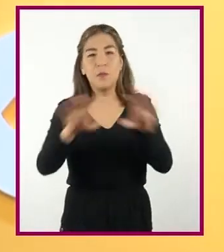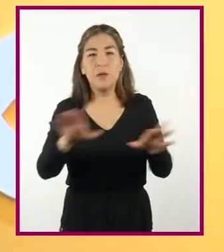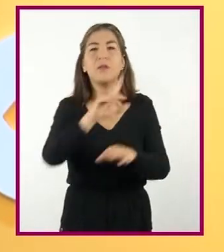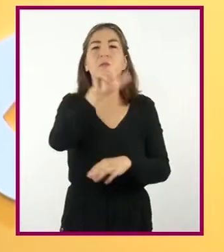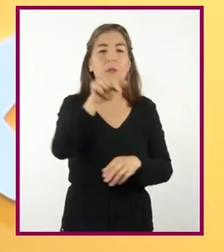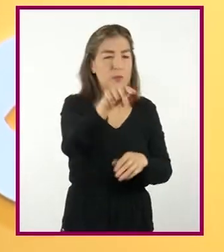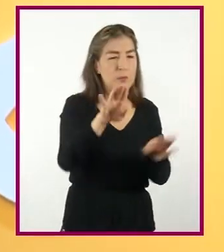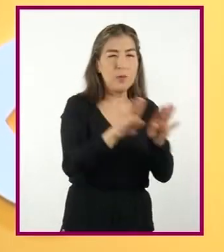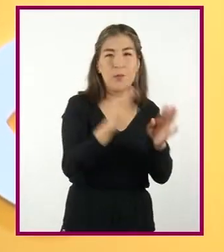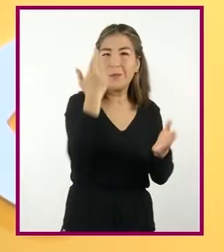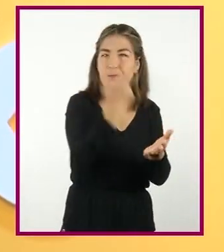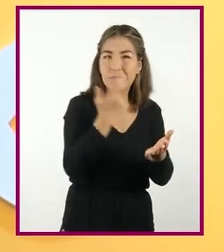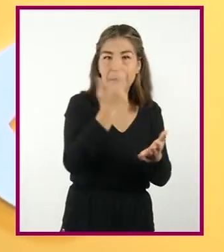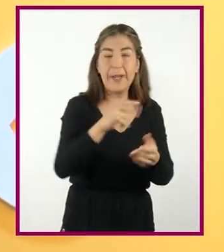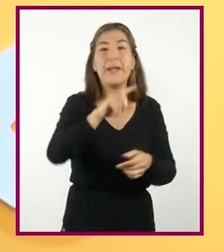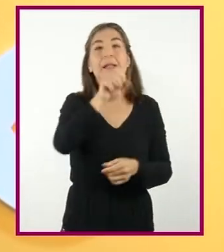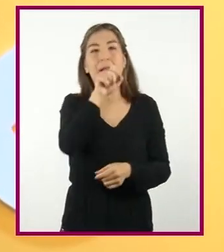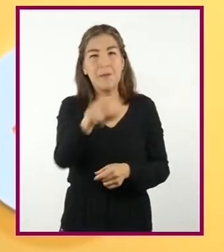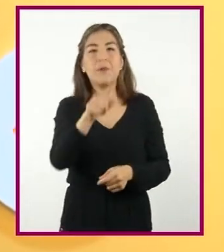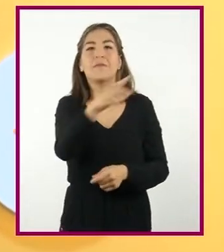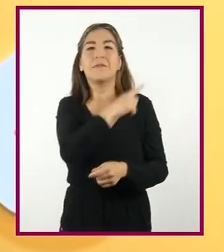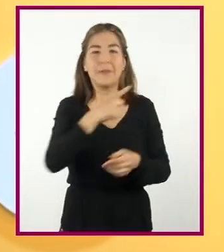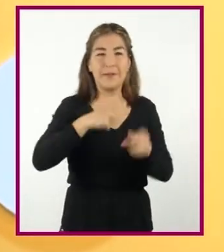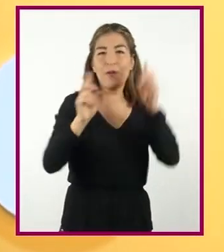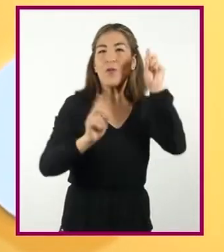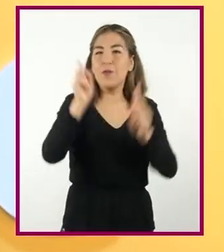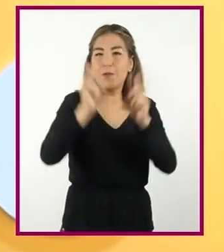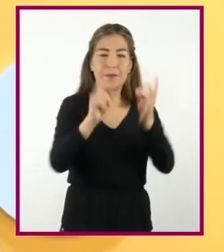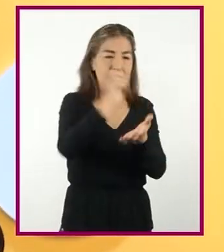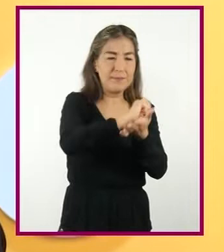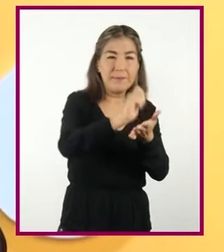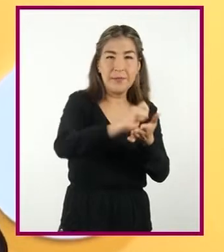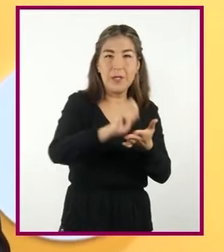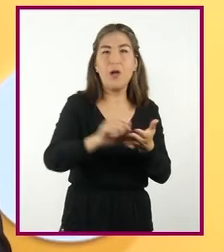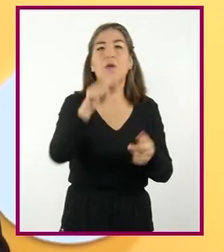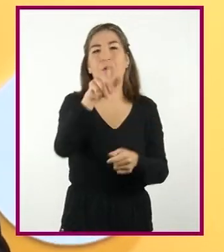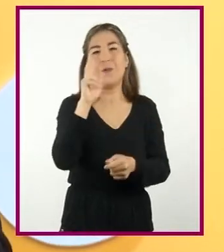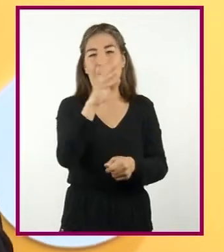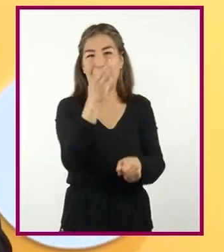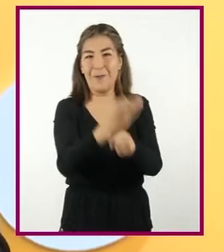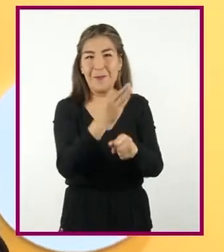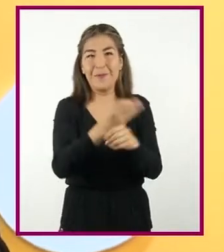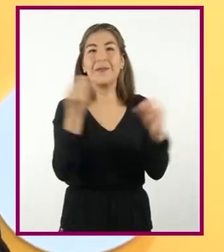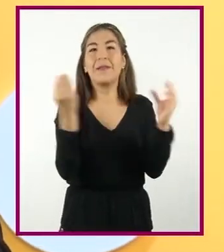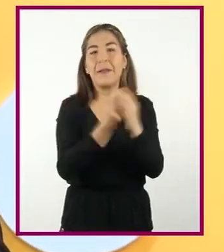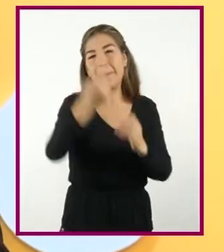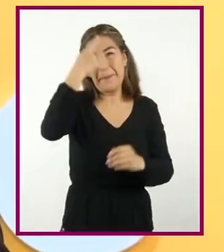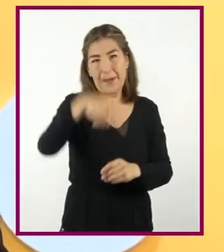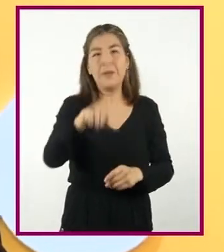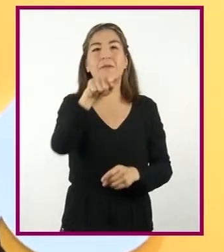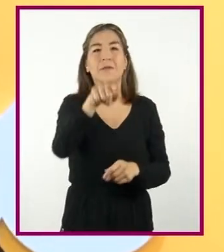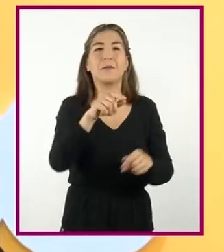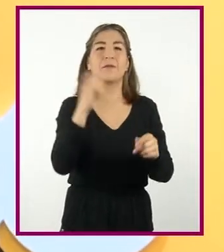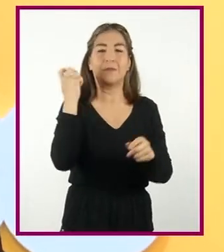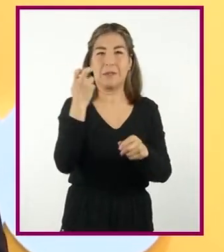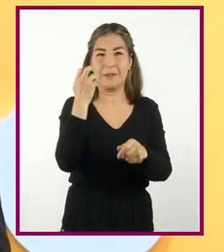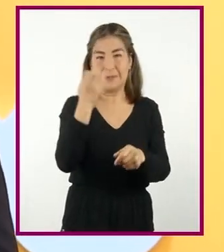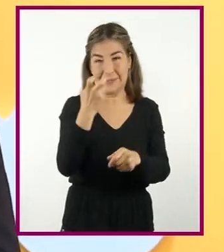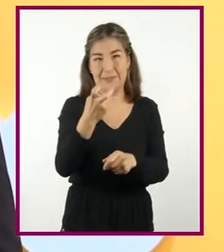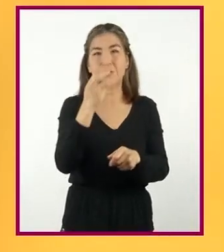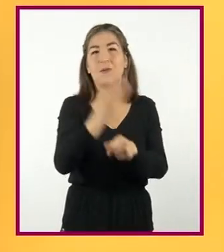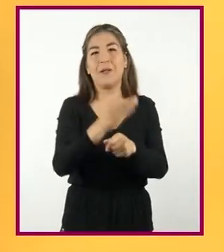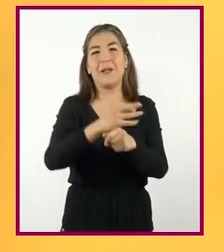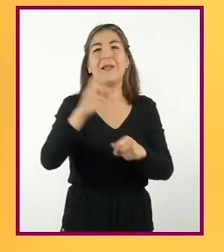analicen, además de anotar las dudas y reflexiones que surjan durante la sesión para resolverlas durante los